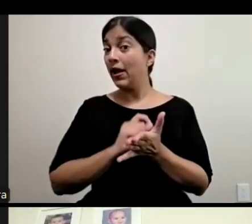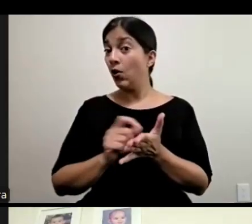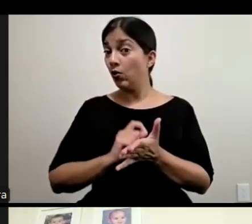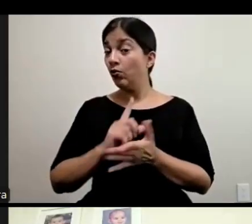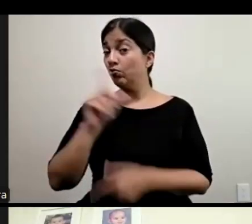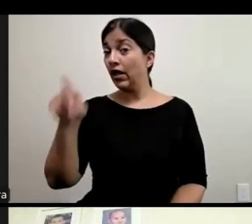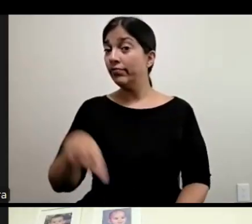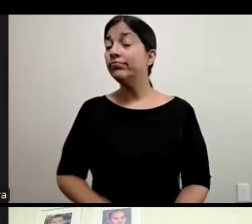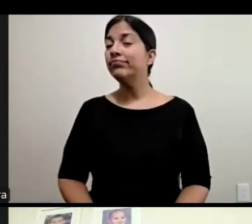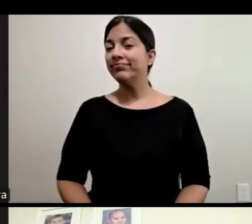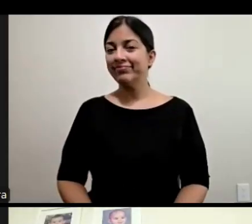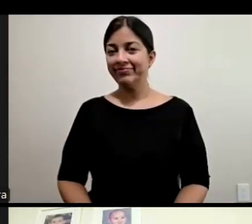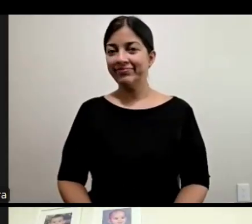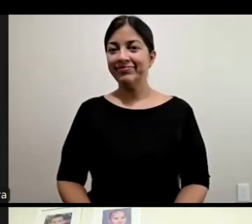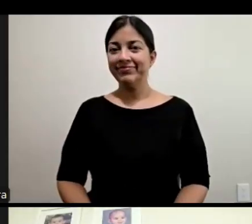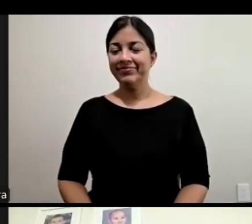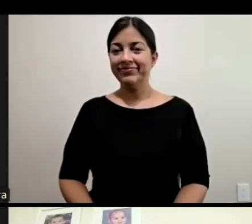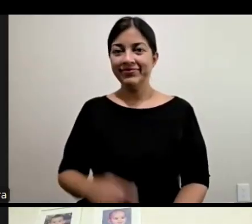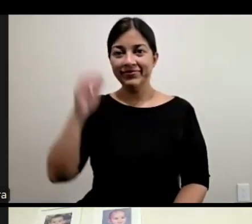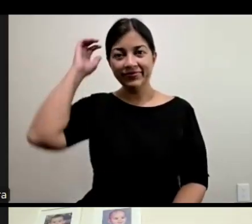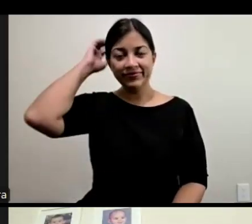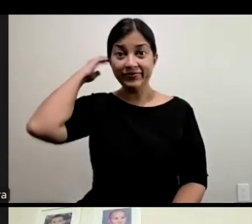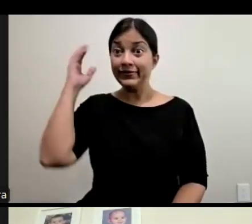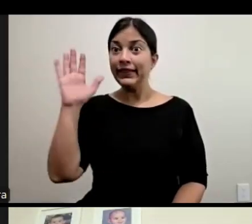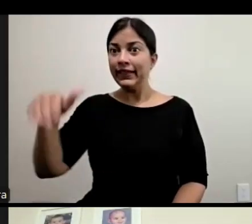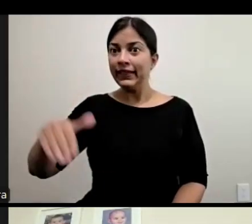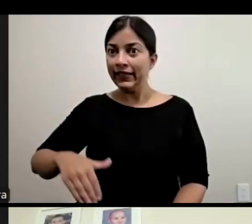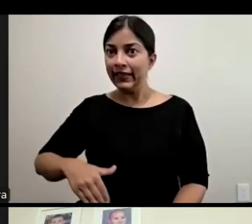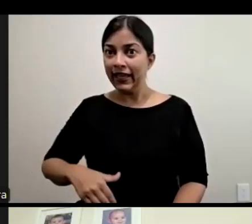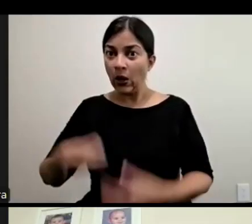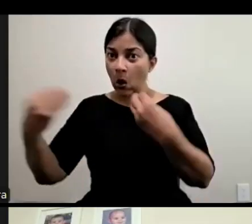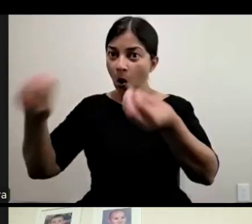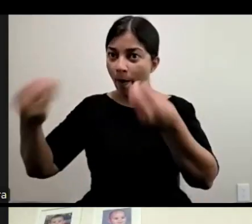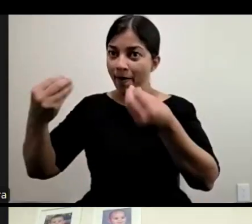sé, mira, si a cada rato José dice, ¿qué cómo?